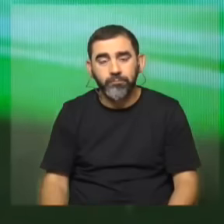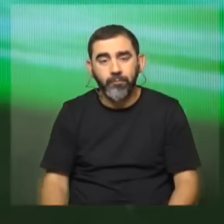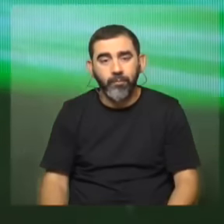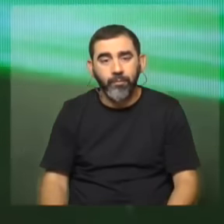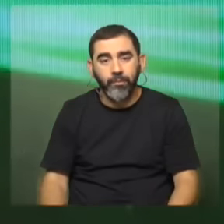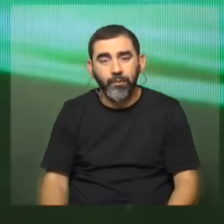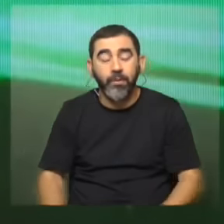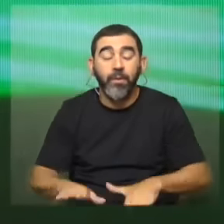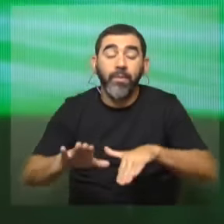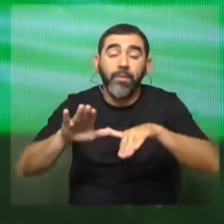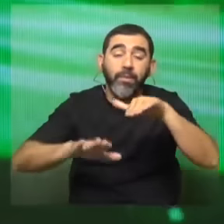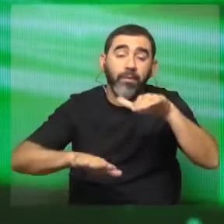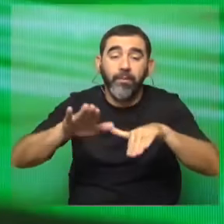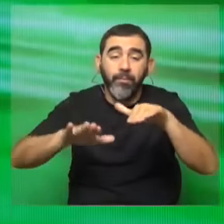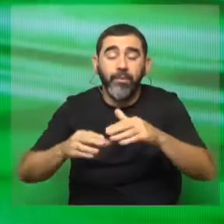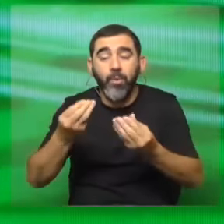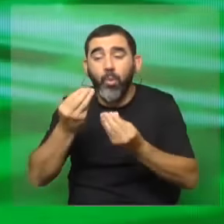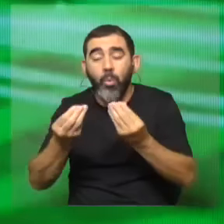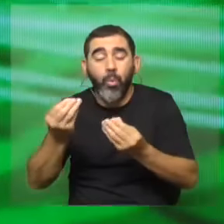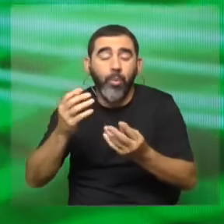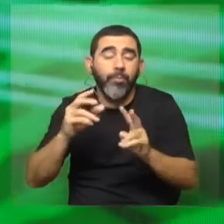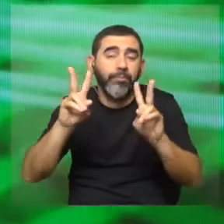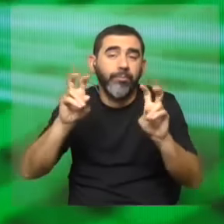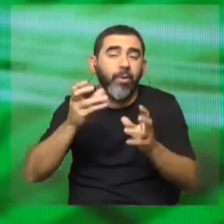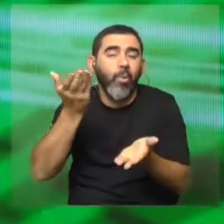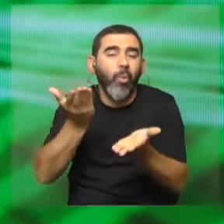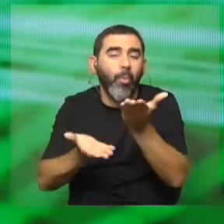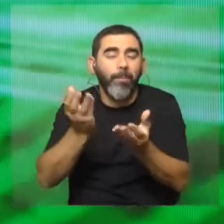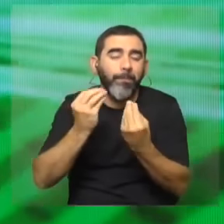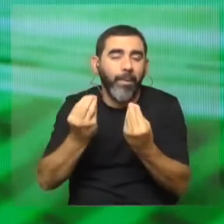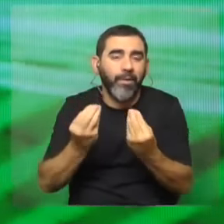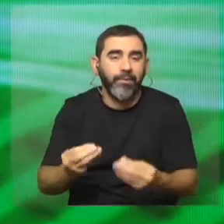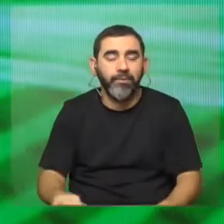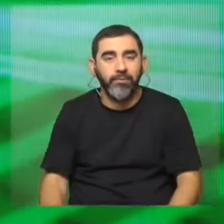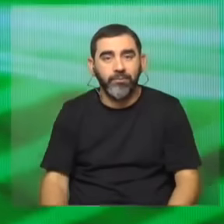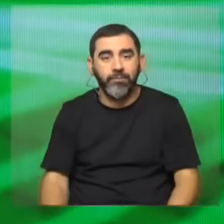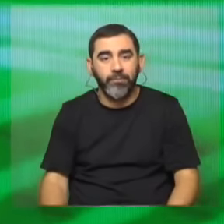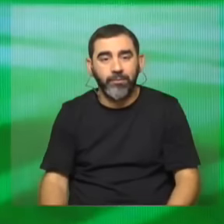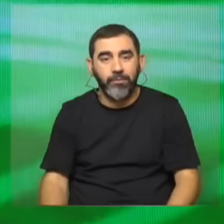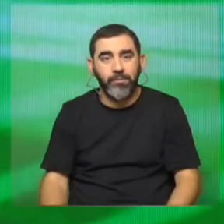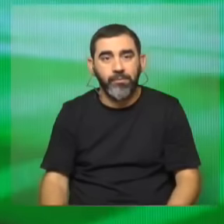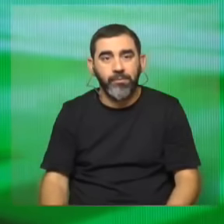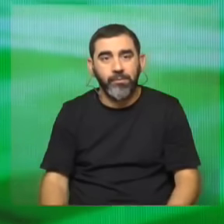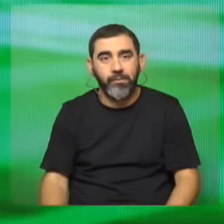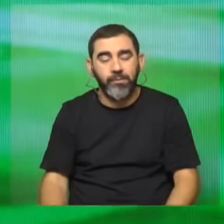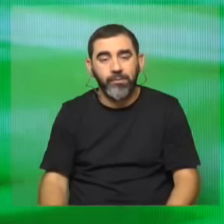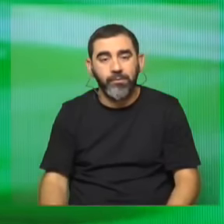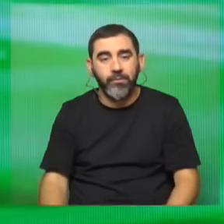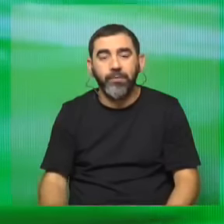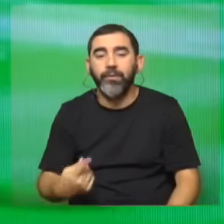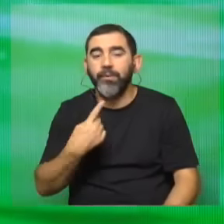es Depende cómo se lo considere Con qué se compare este decía el famoso